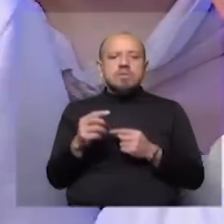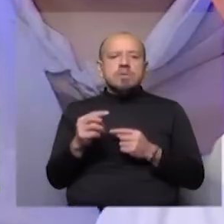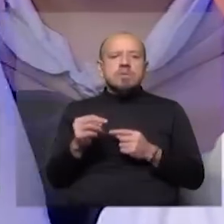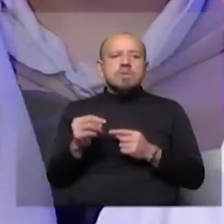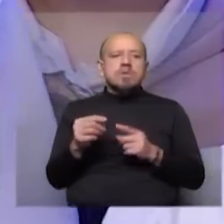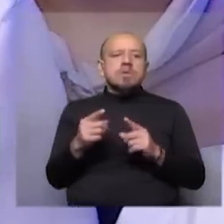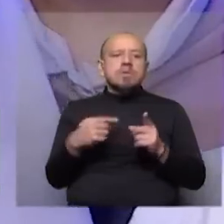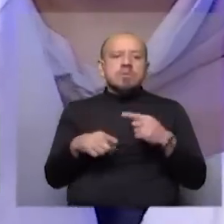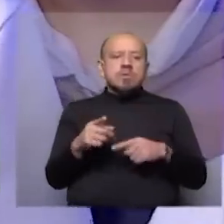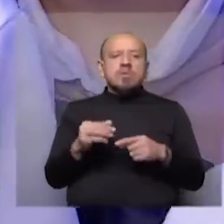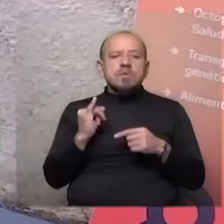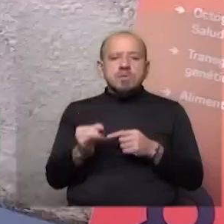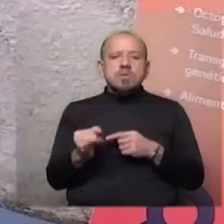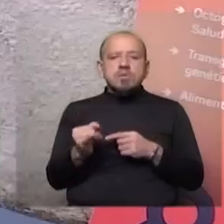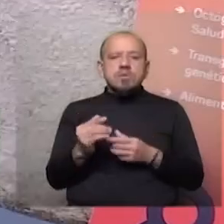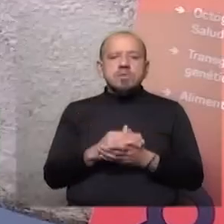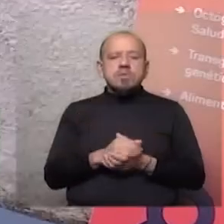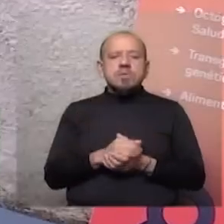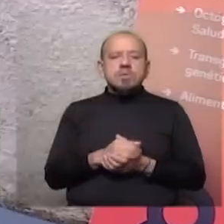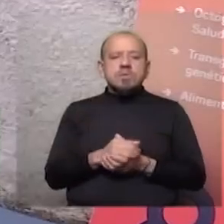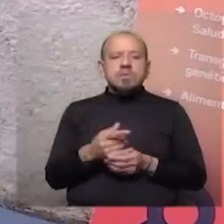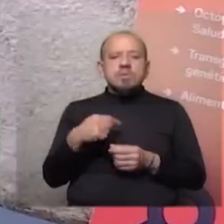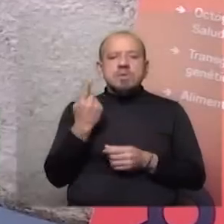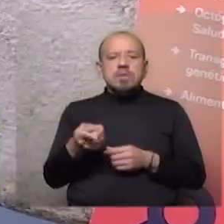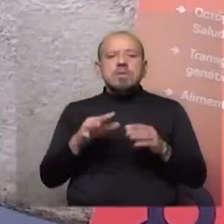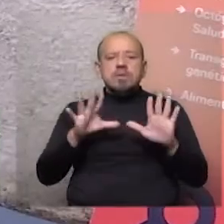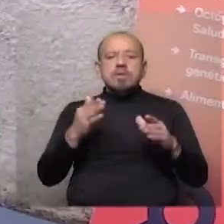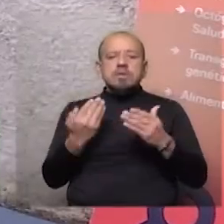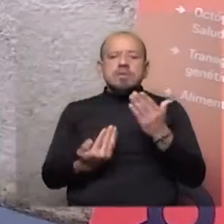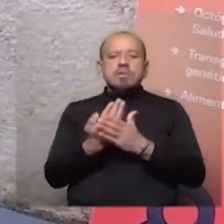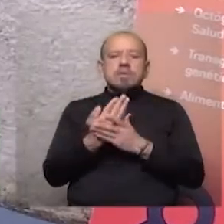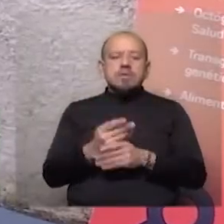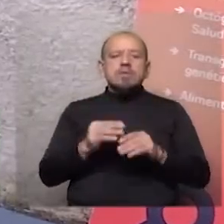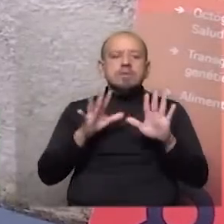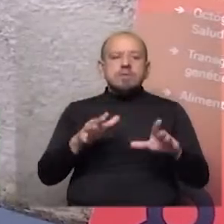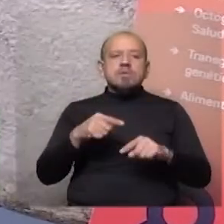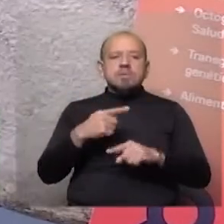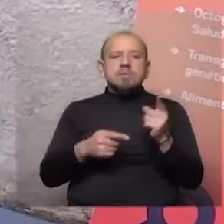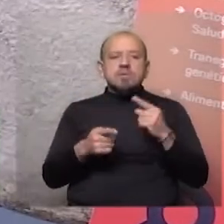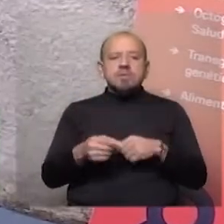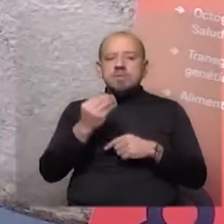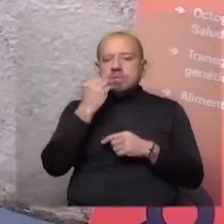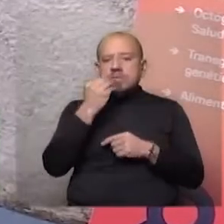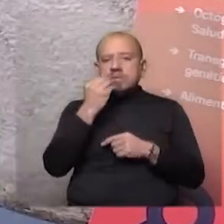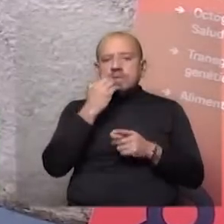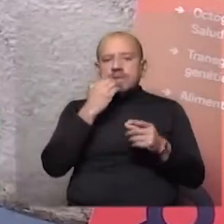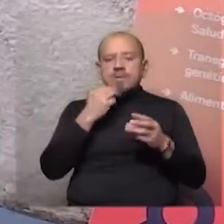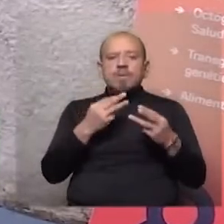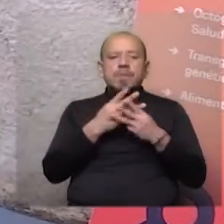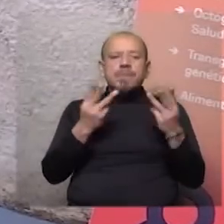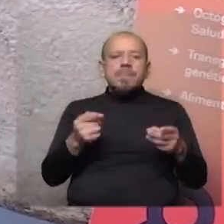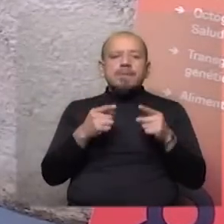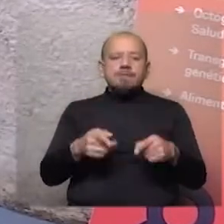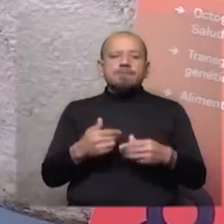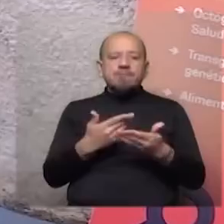tan buenos pero se consumían mañana a partir de las 10 de la mañana 10:30 está el taller de alimentación saludable para población en general y esta